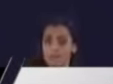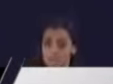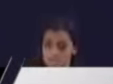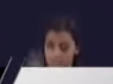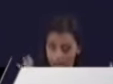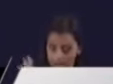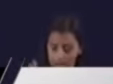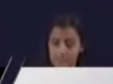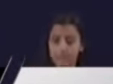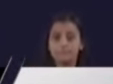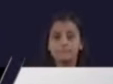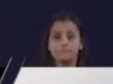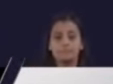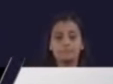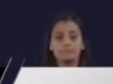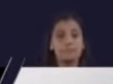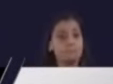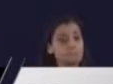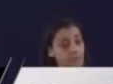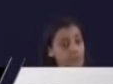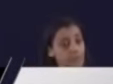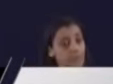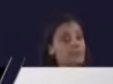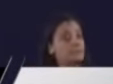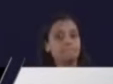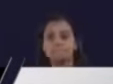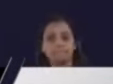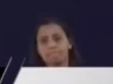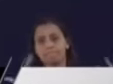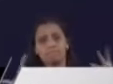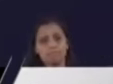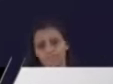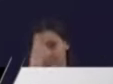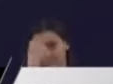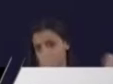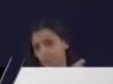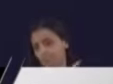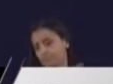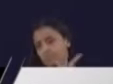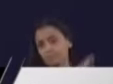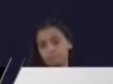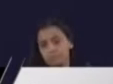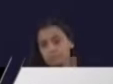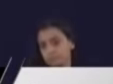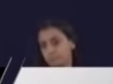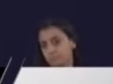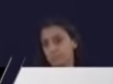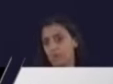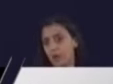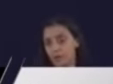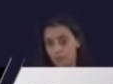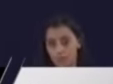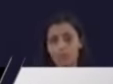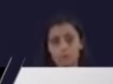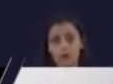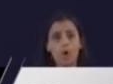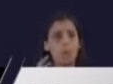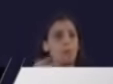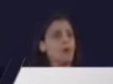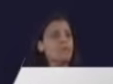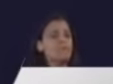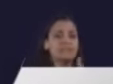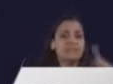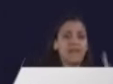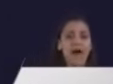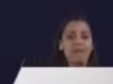Lo cierto es que es absolutamente repudiable y no es difícil encontrar palabras